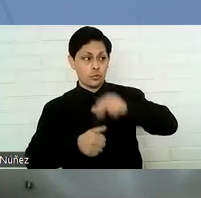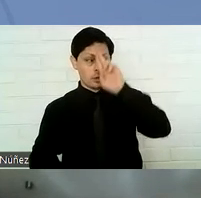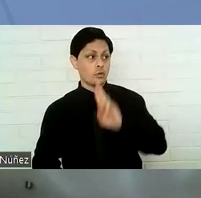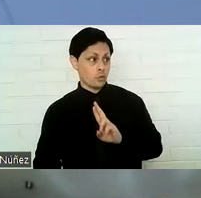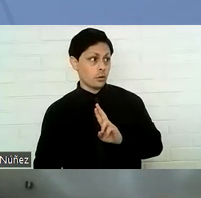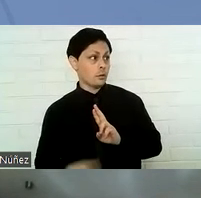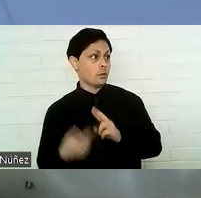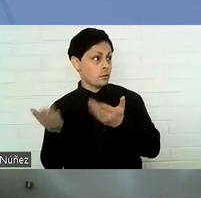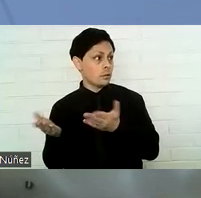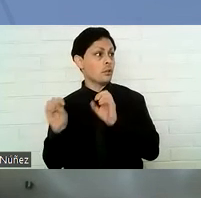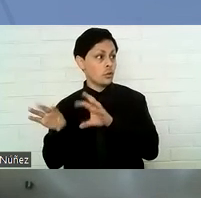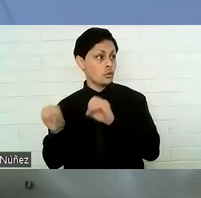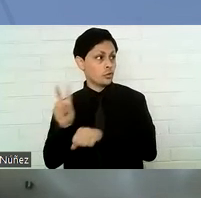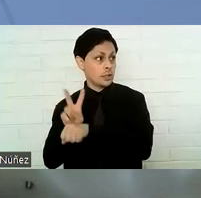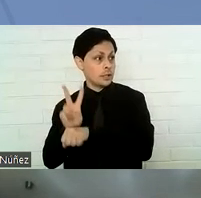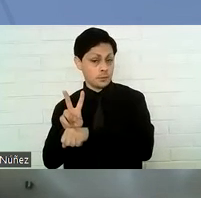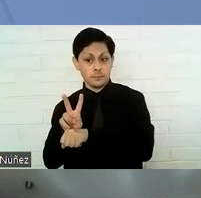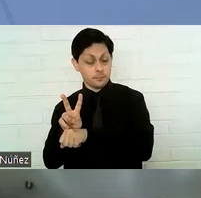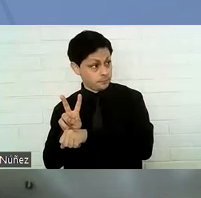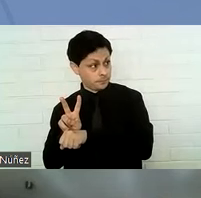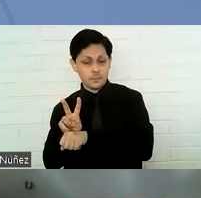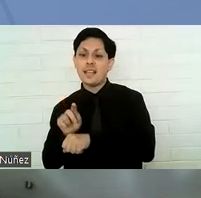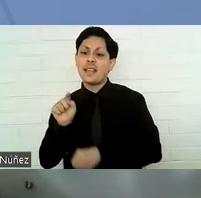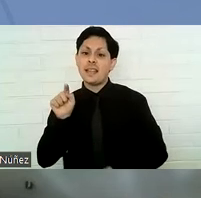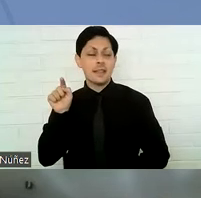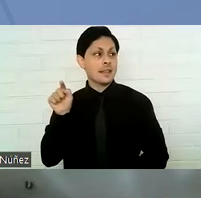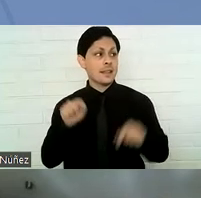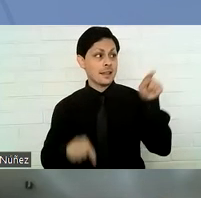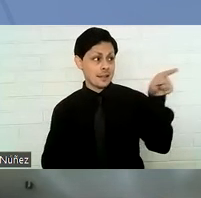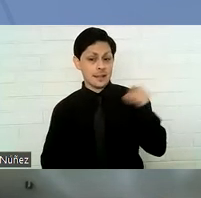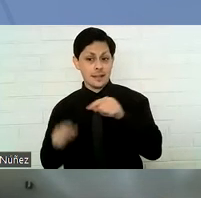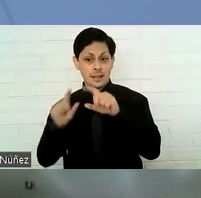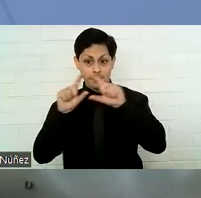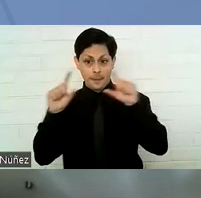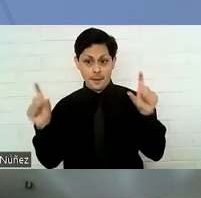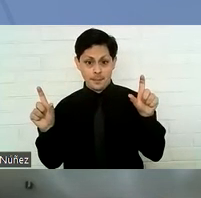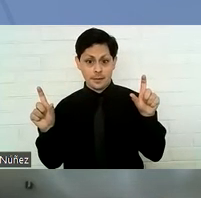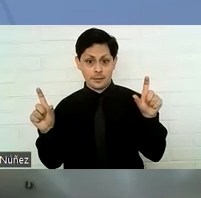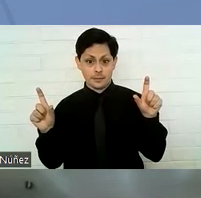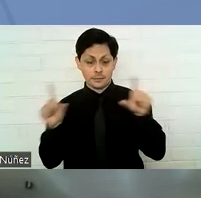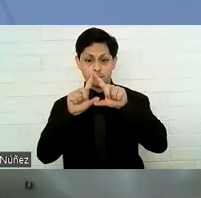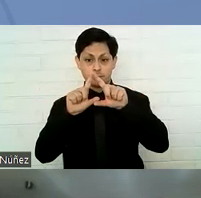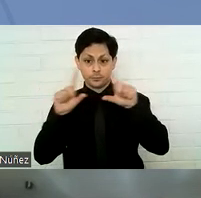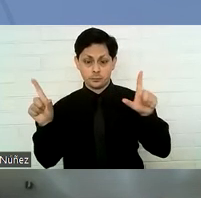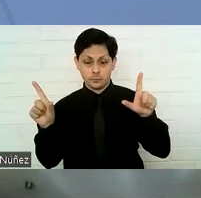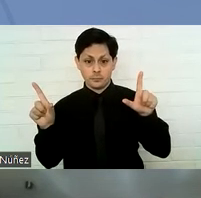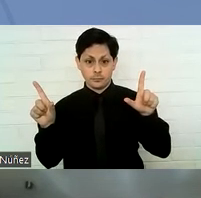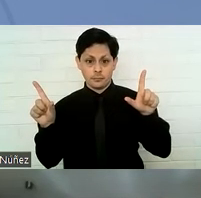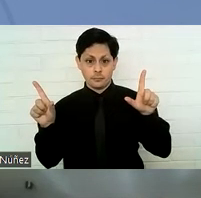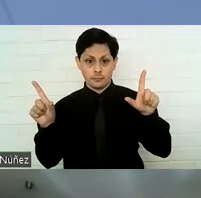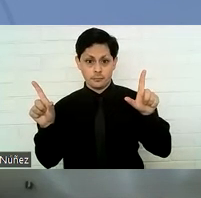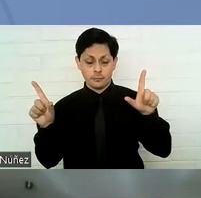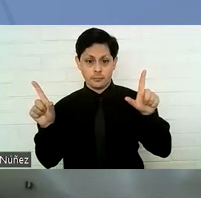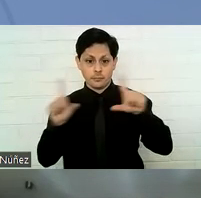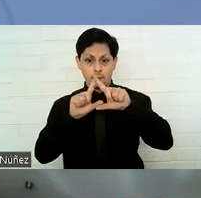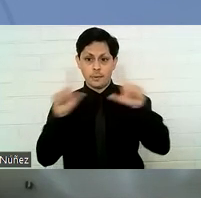docente. Creo que este papel de autoría y gestora, ¿verdad? La docencia como autoría